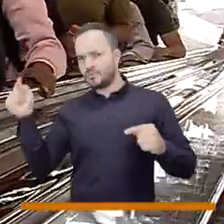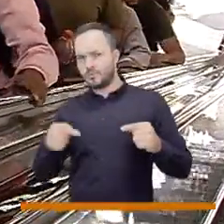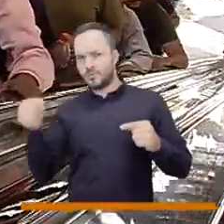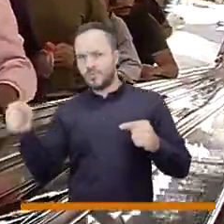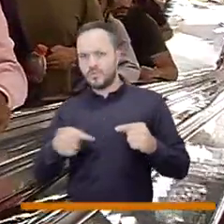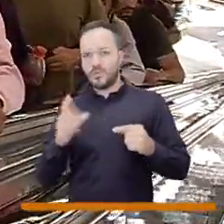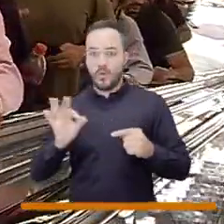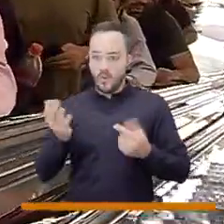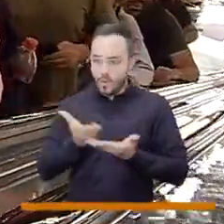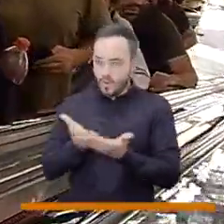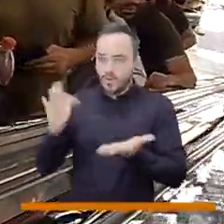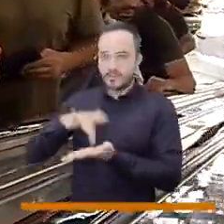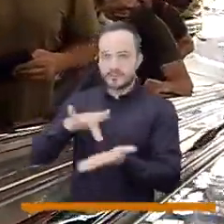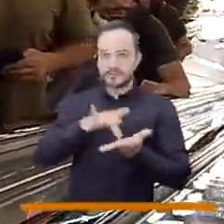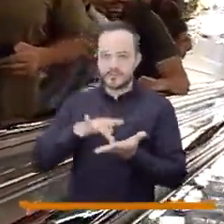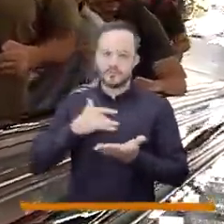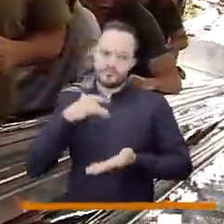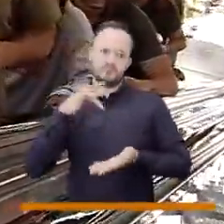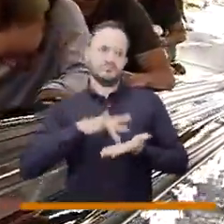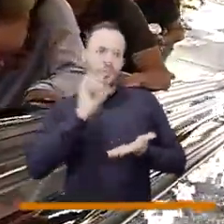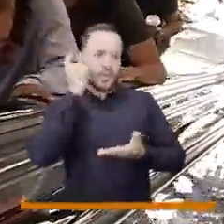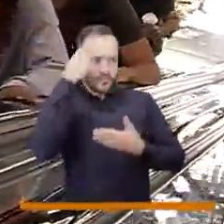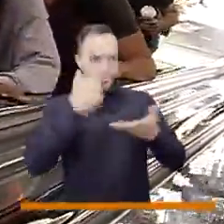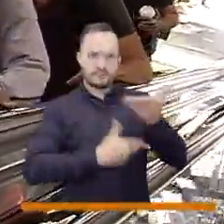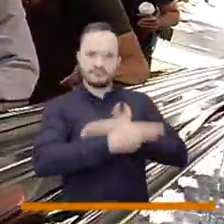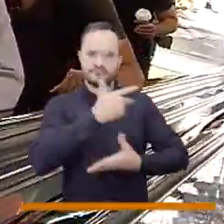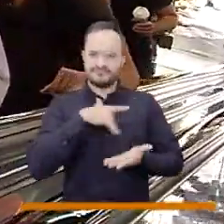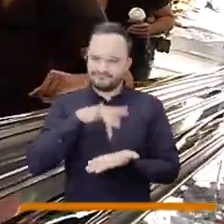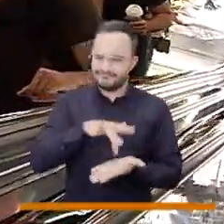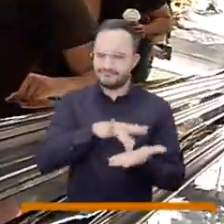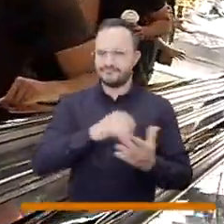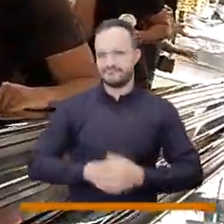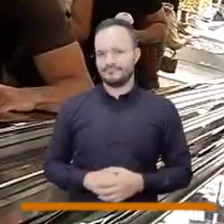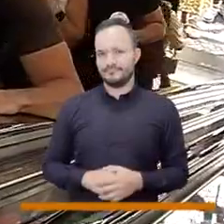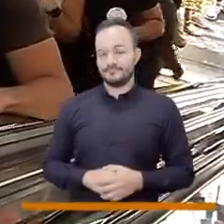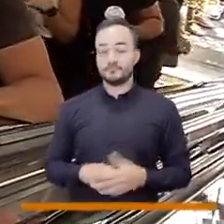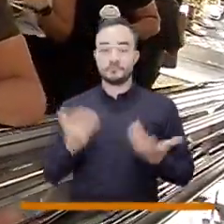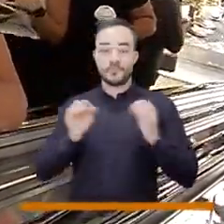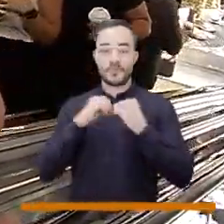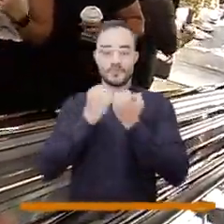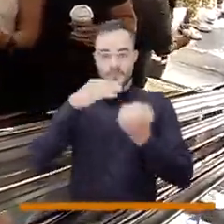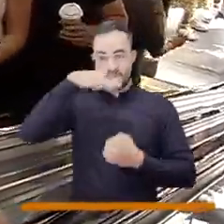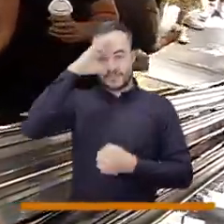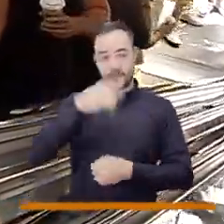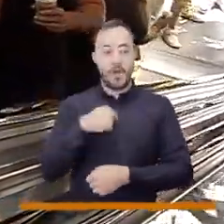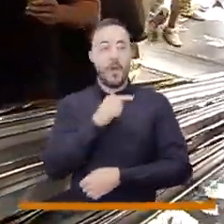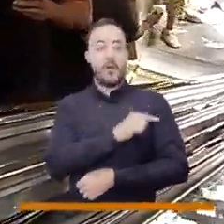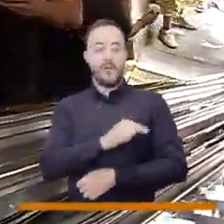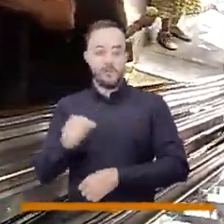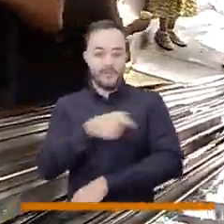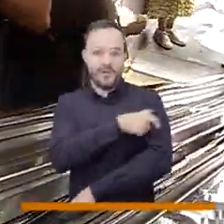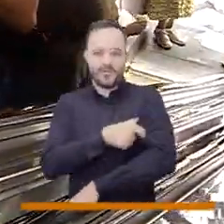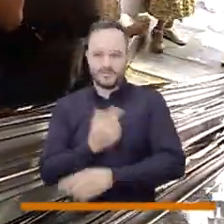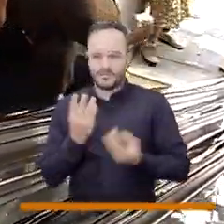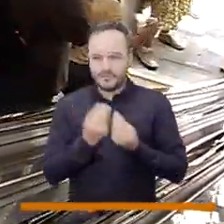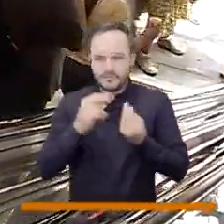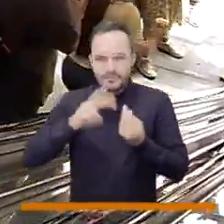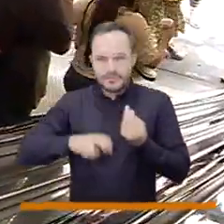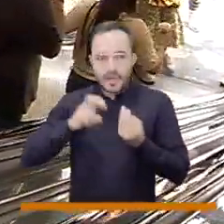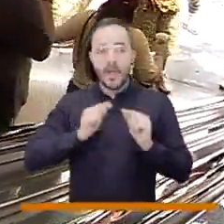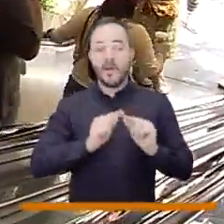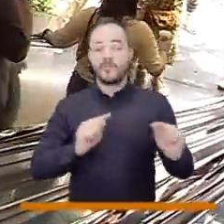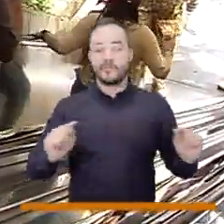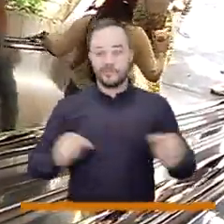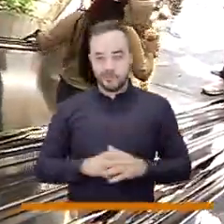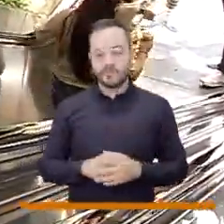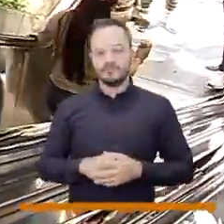generar un proceso de gobernanza dentro del territorio con los habitantes. Desde el Consejo de Medellín se realizan comisiones accidentales y